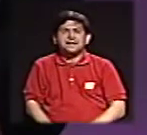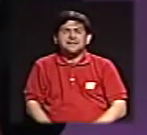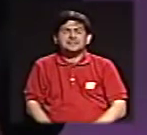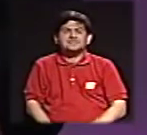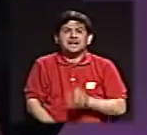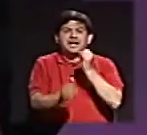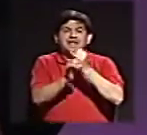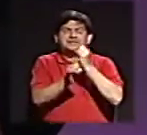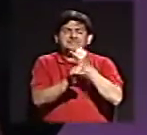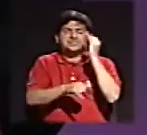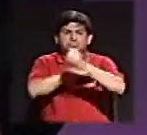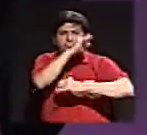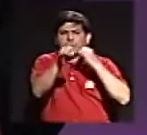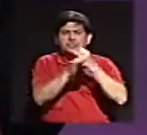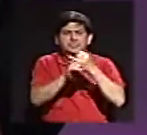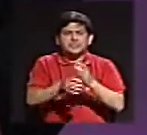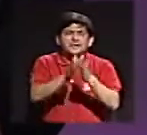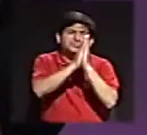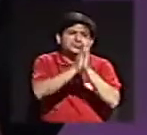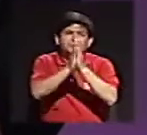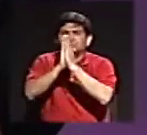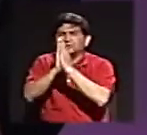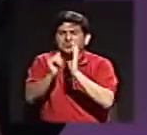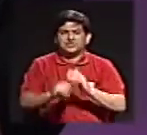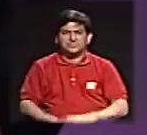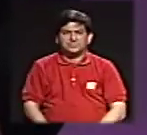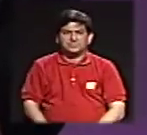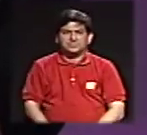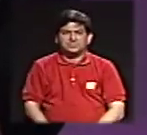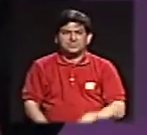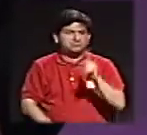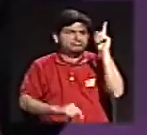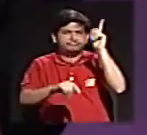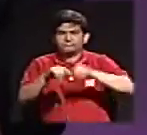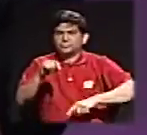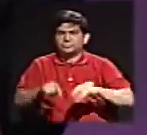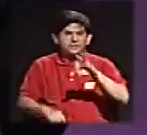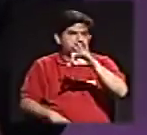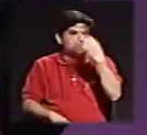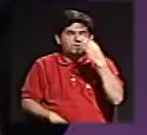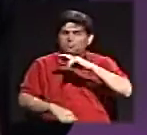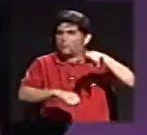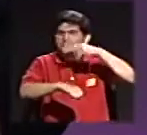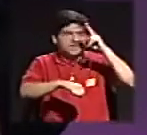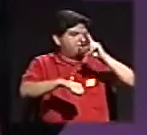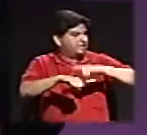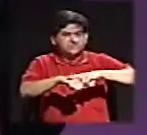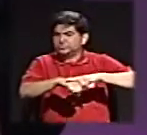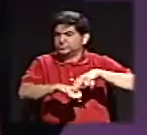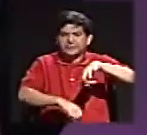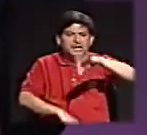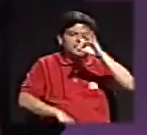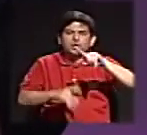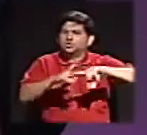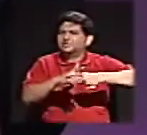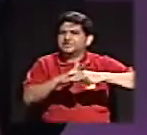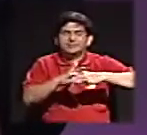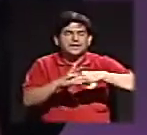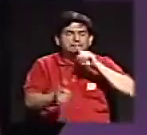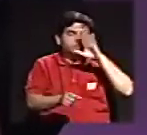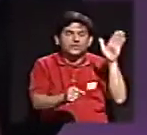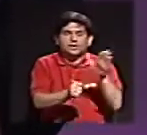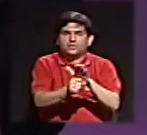a entidades internacionales, es verdad. No se logra a nivel nacional encontrar mecanismos